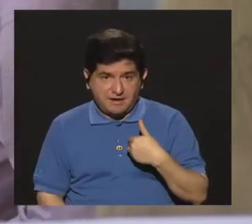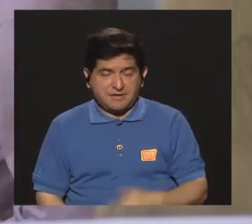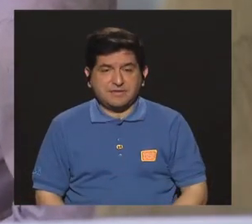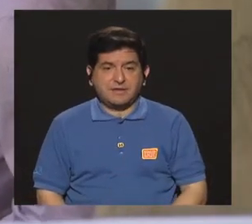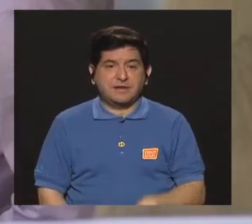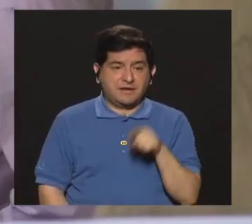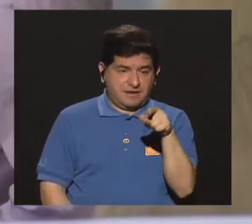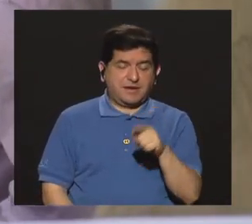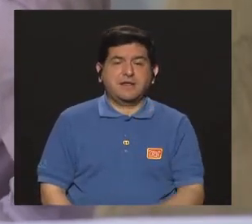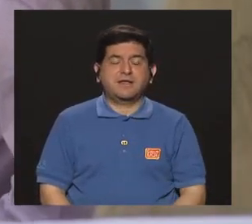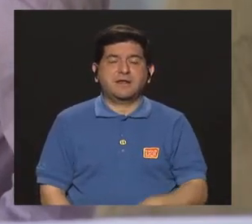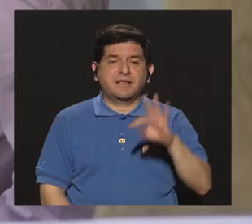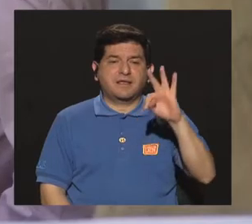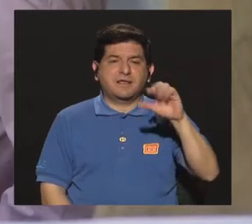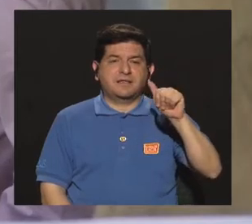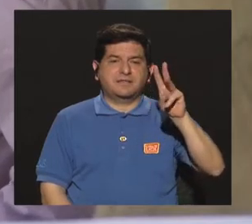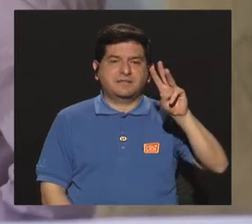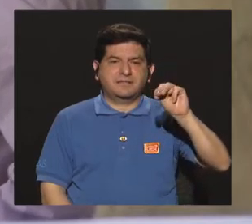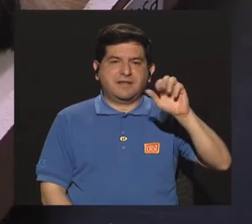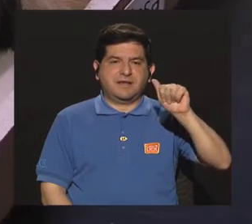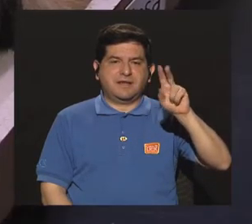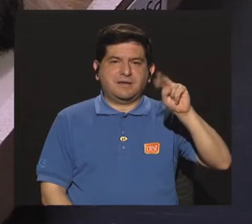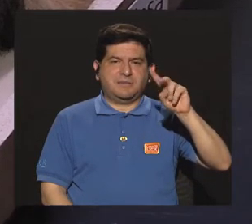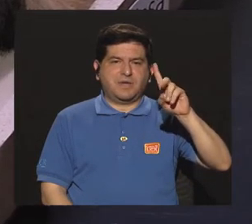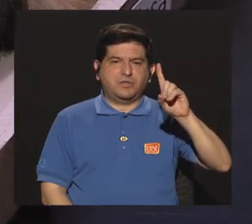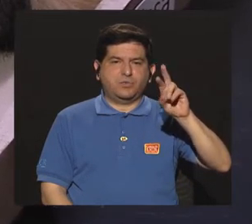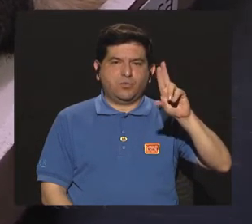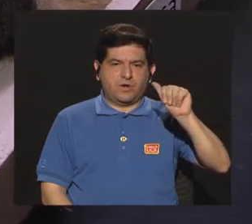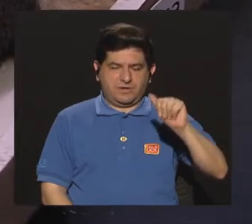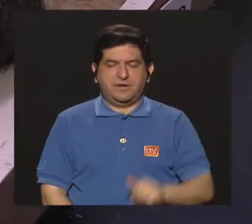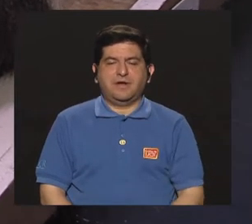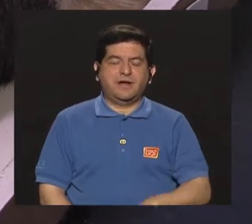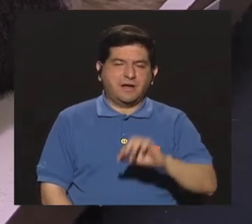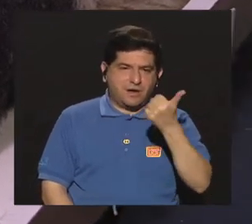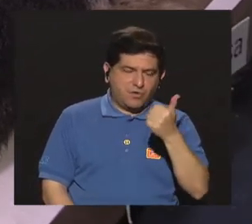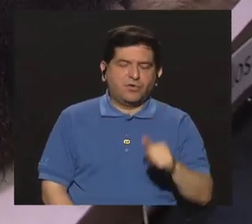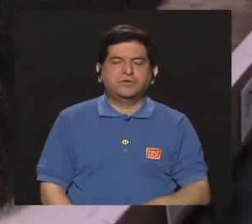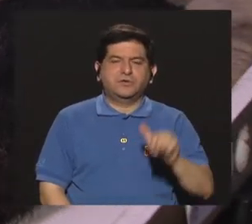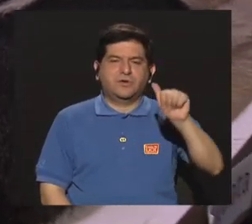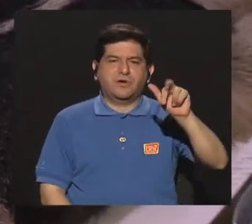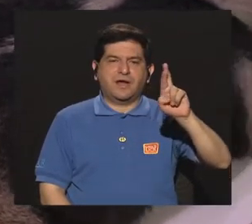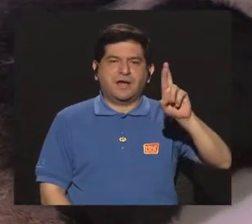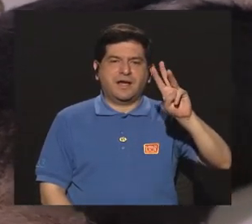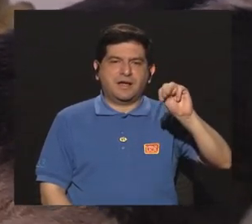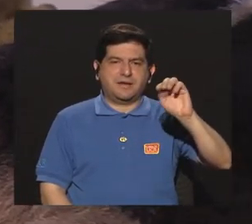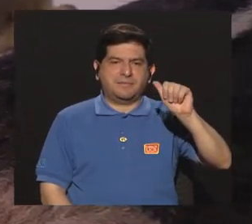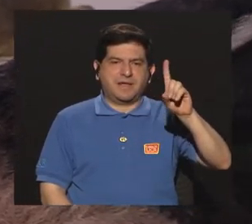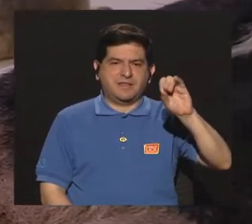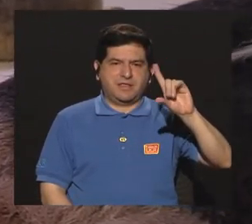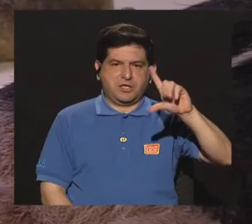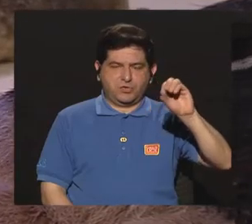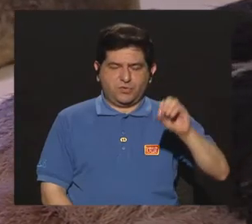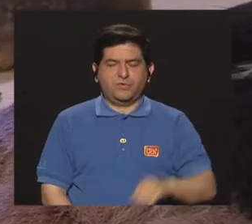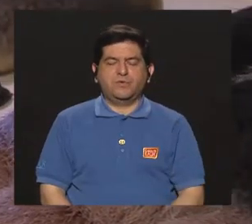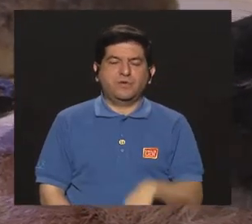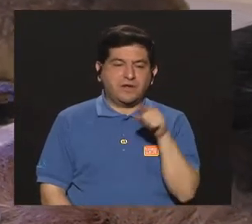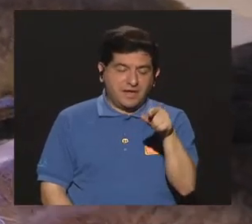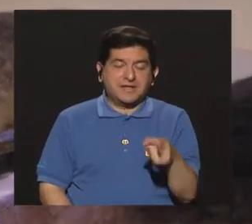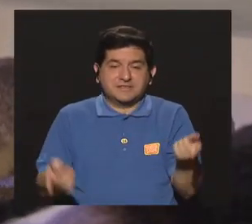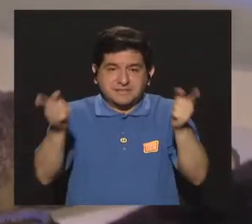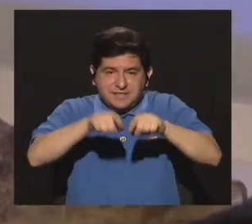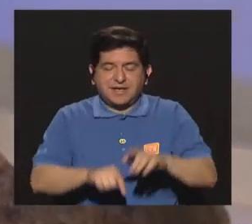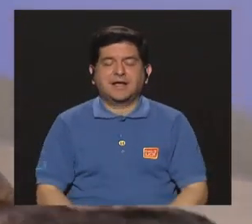unos armadillos y acá tenemos cráneos porque las colecciones se cogen eran cráneos entonces no puede estudiar el cráneo el esqueleto y la piel